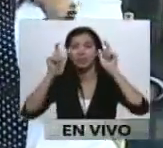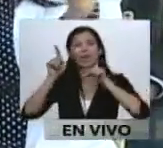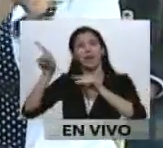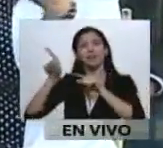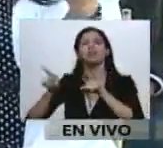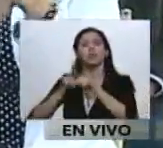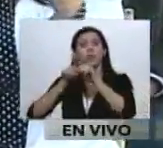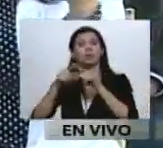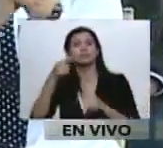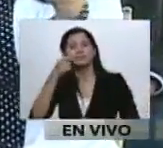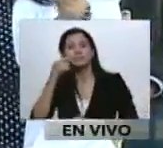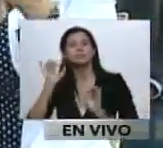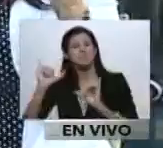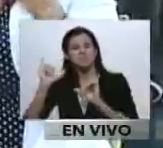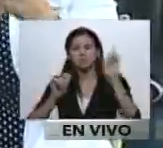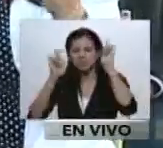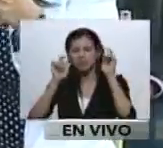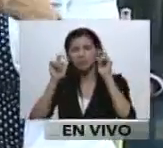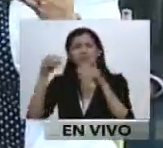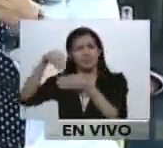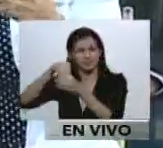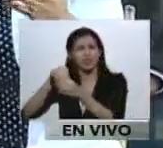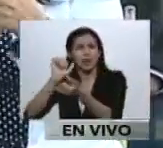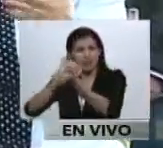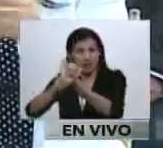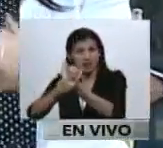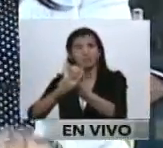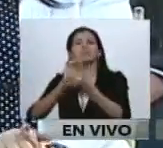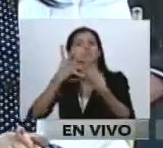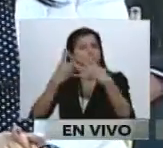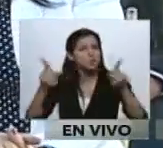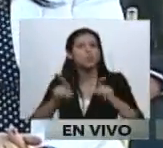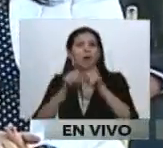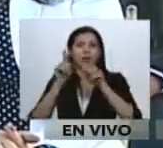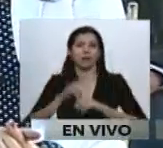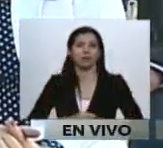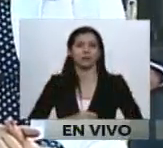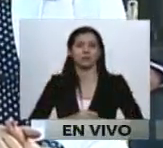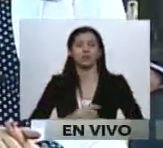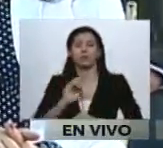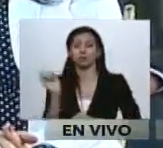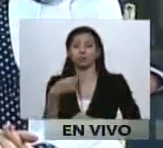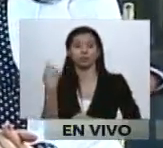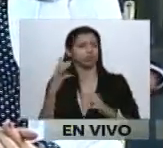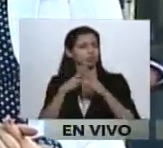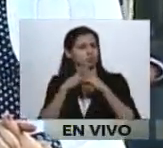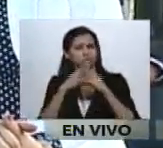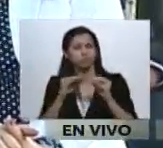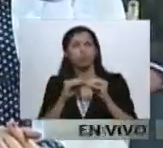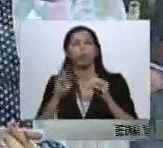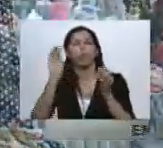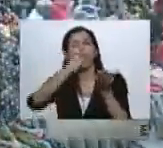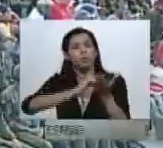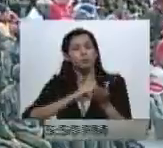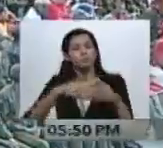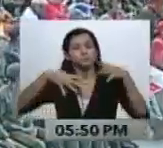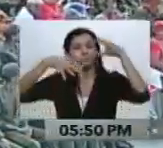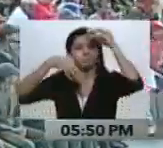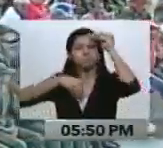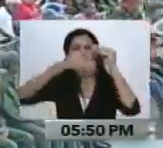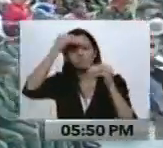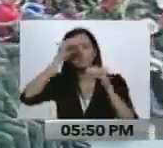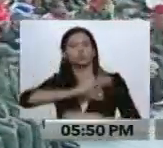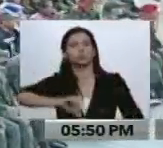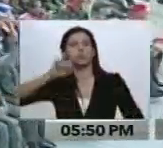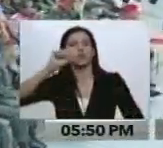hasta el día que se sembró en nuestra tierra. En colectivo nos vamos reeducando para el socialismo,